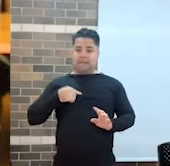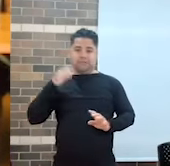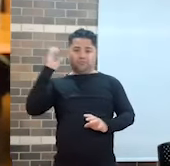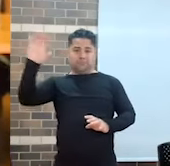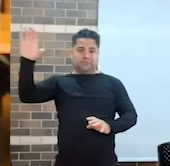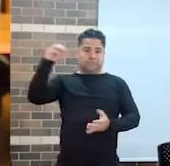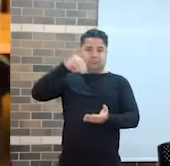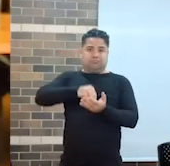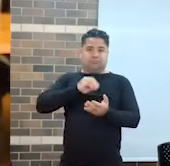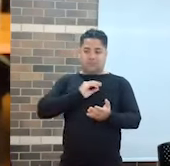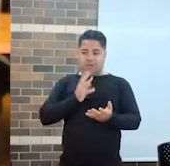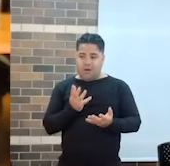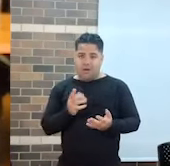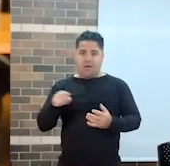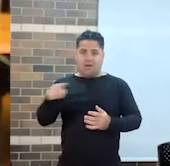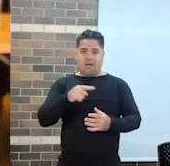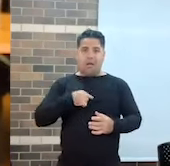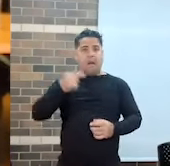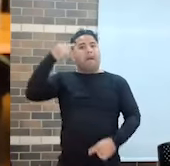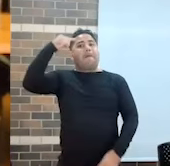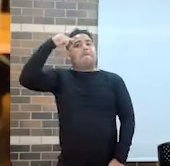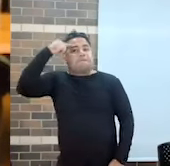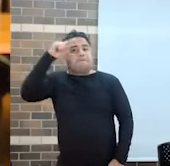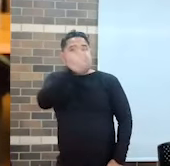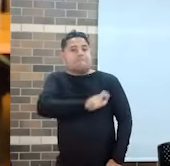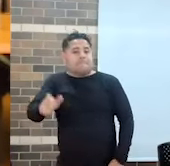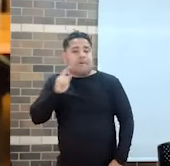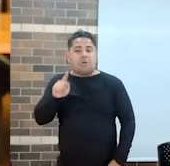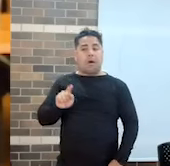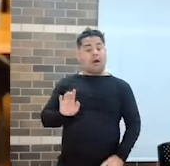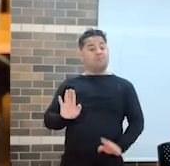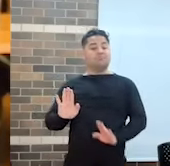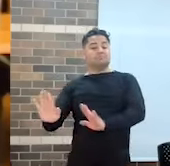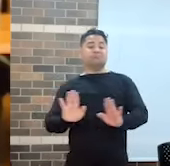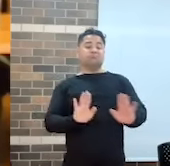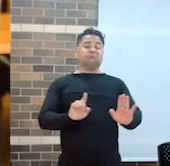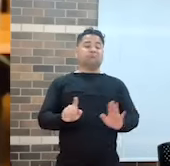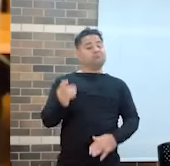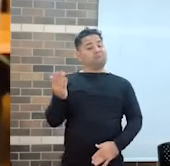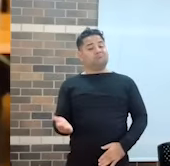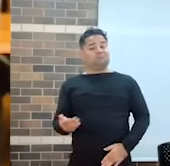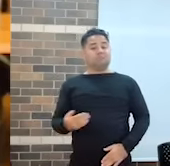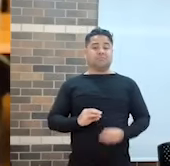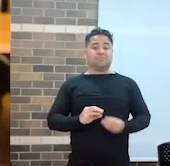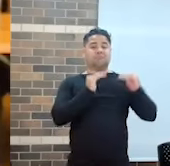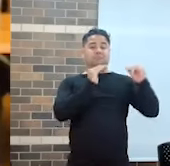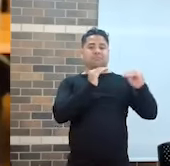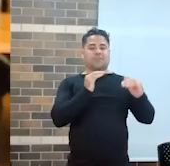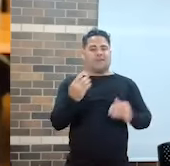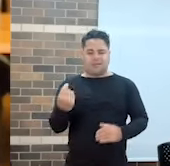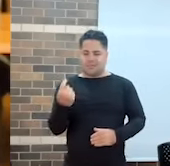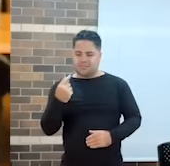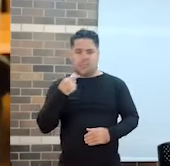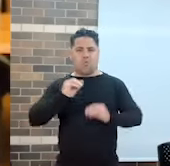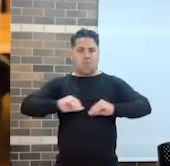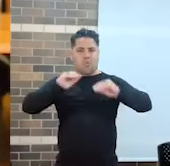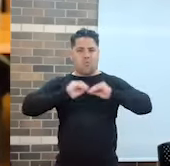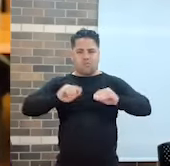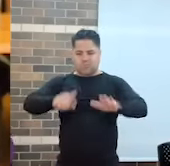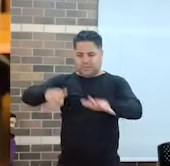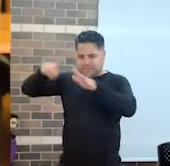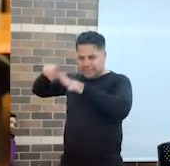han enseñado unas formas de pensar y de representar a los sujetos. Justamente lo conversábamos, por ejemplo, en el curso de discapacidad con los chicos del semestre